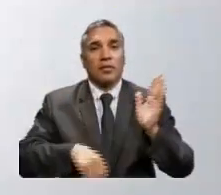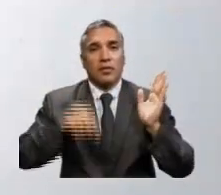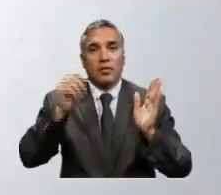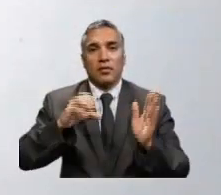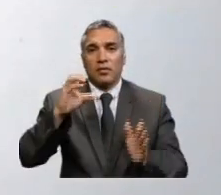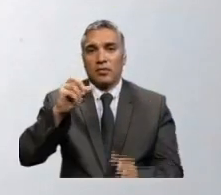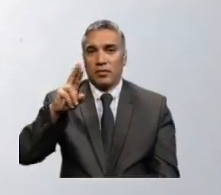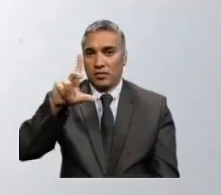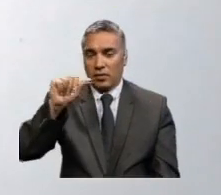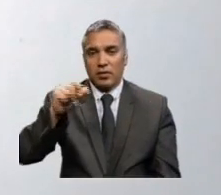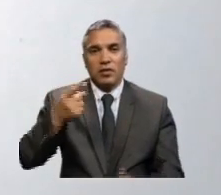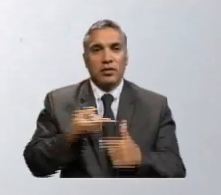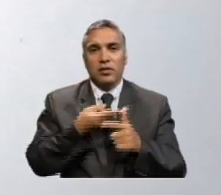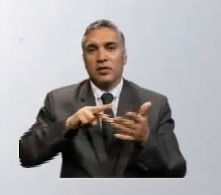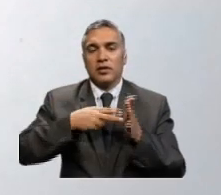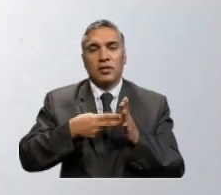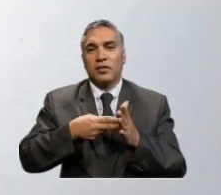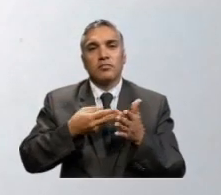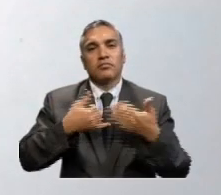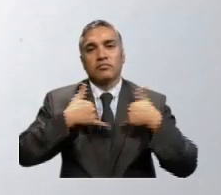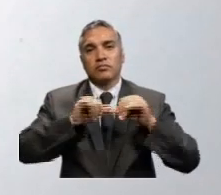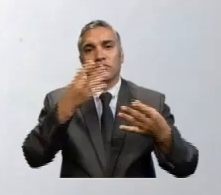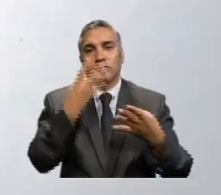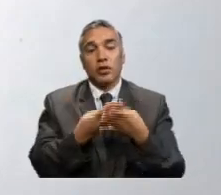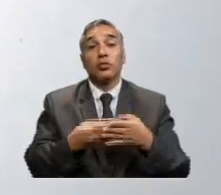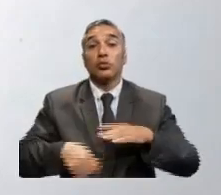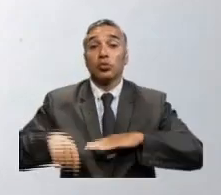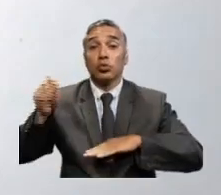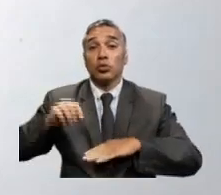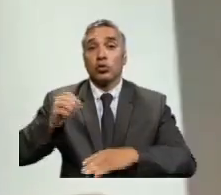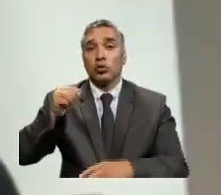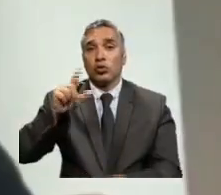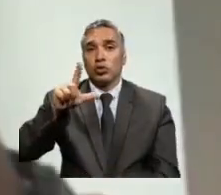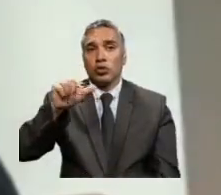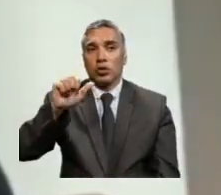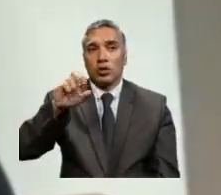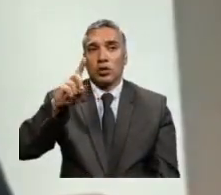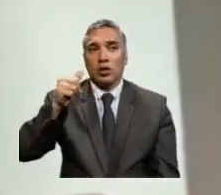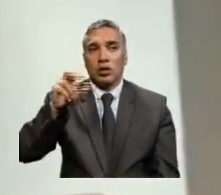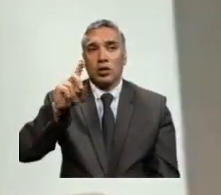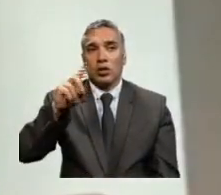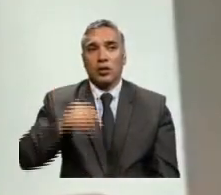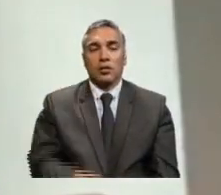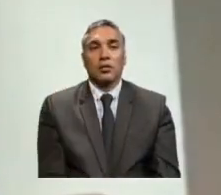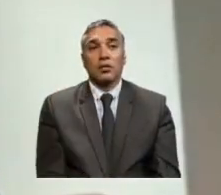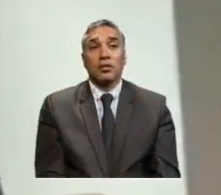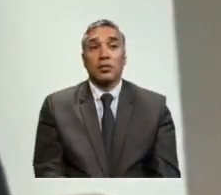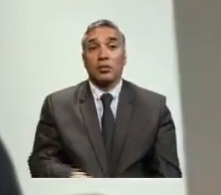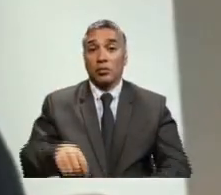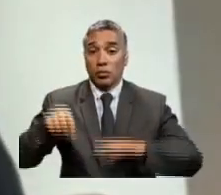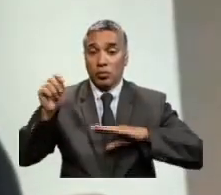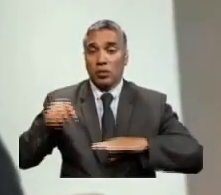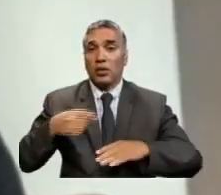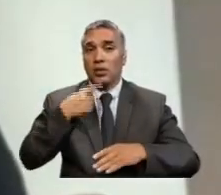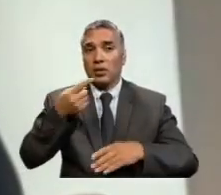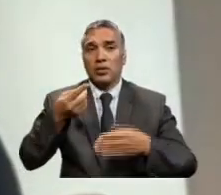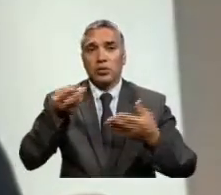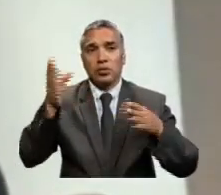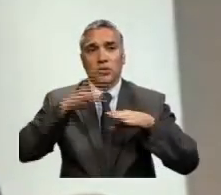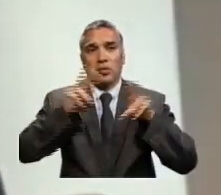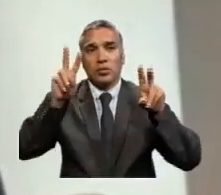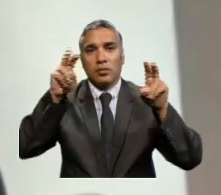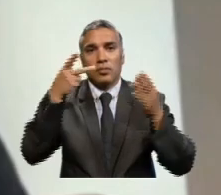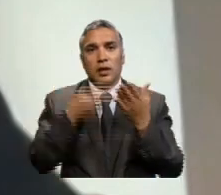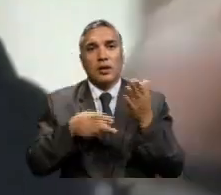Alvear Burbano. La resolución la firma la jueza Soledad Manosalvas. Y nadie le está diciendo a la jueza que resuelva sobre lo que pasa en